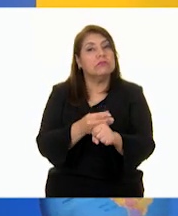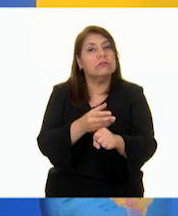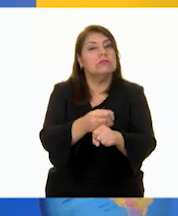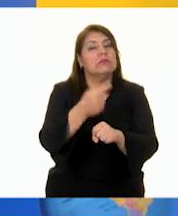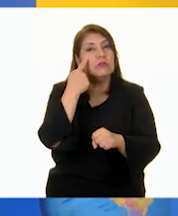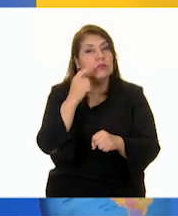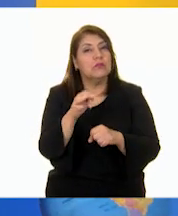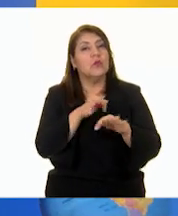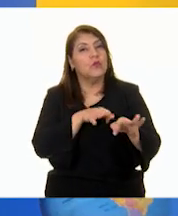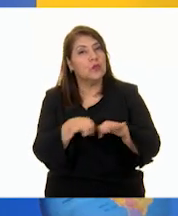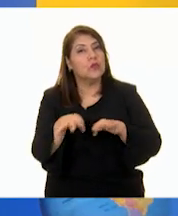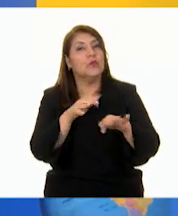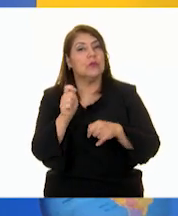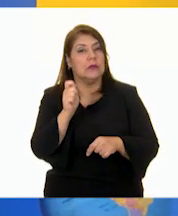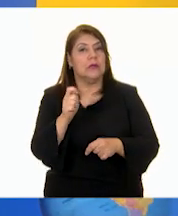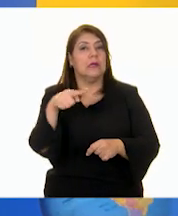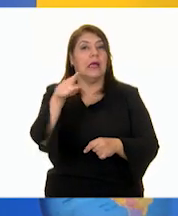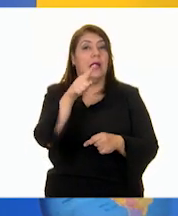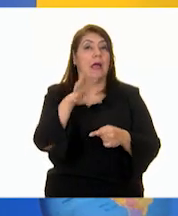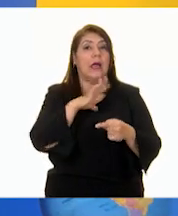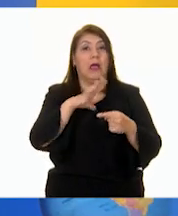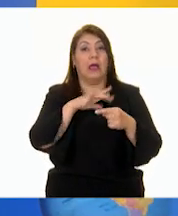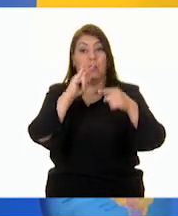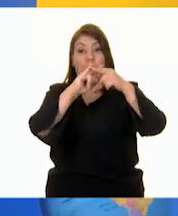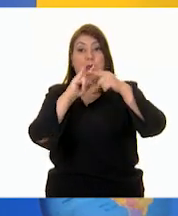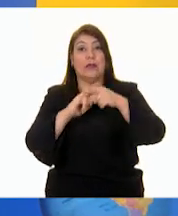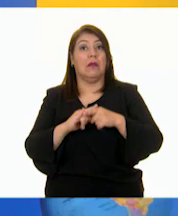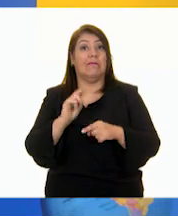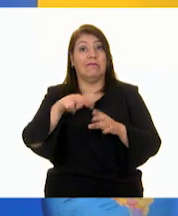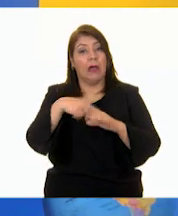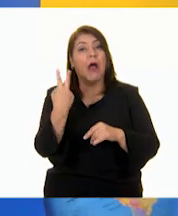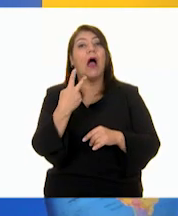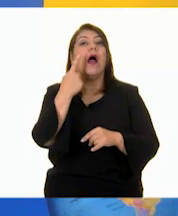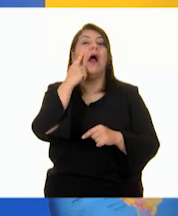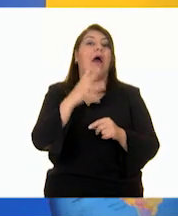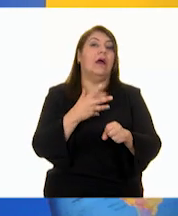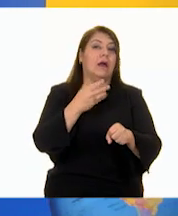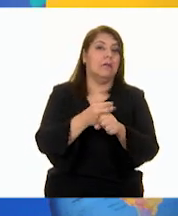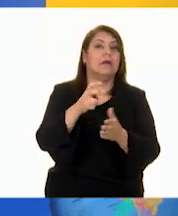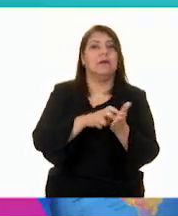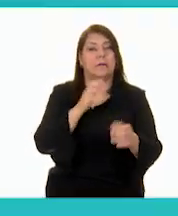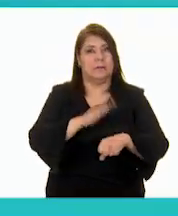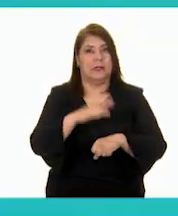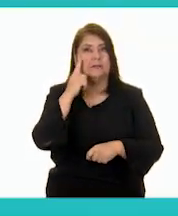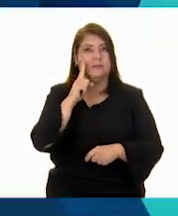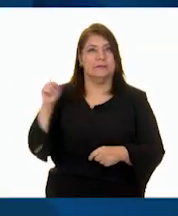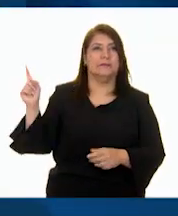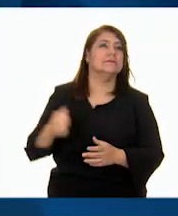vamos viendo sobre todo aquellas que queden los cuadritos vacíos. Vamos a ver, para que me entiendan más. ¿Listo?